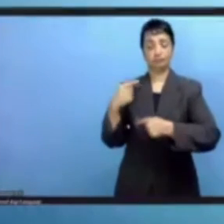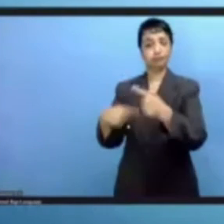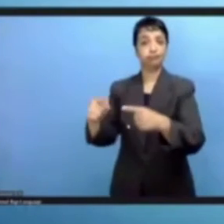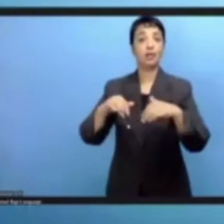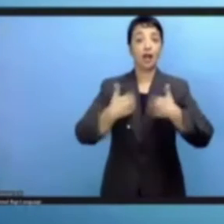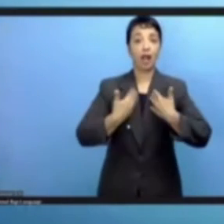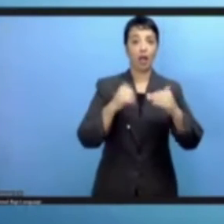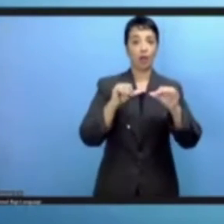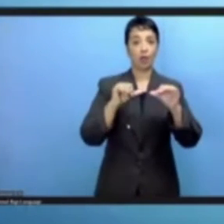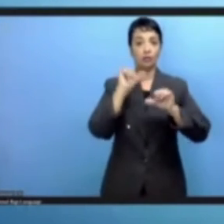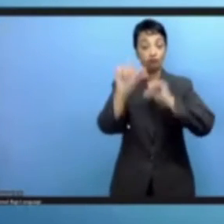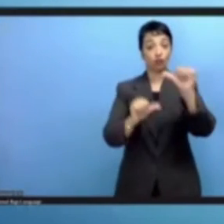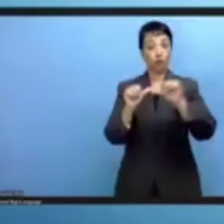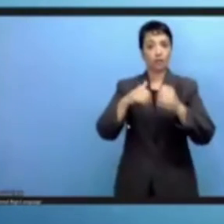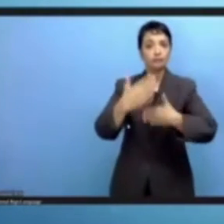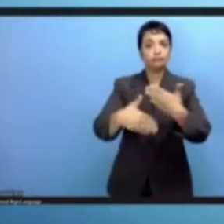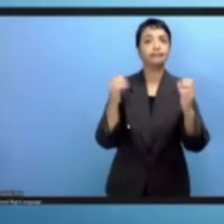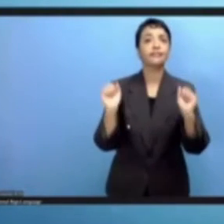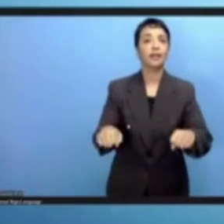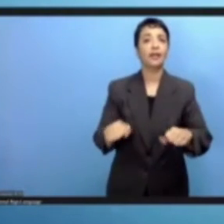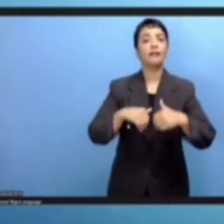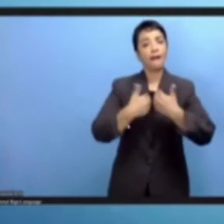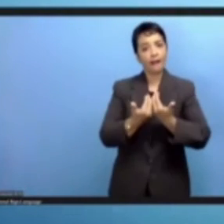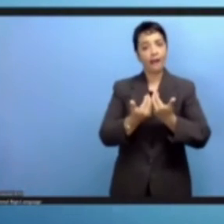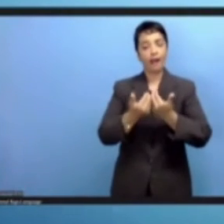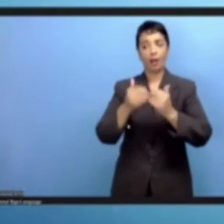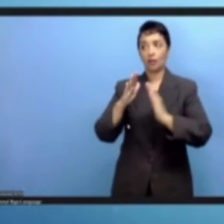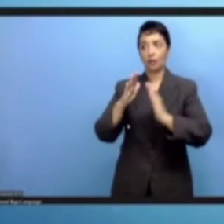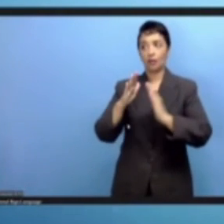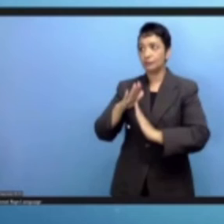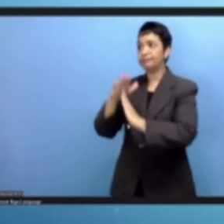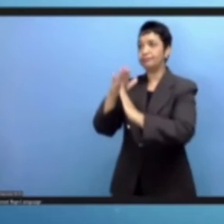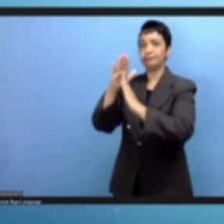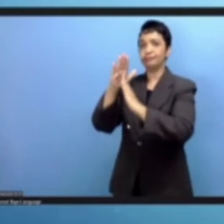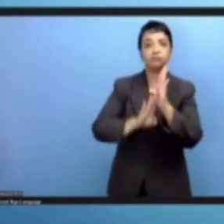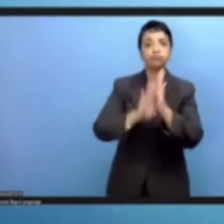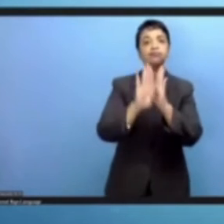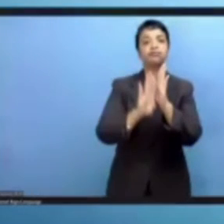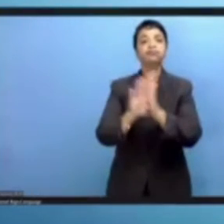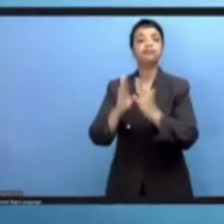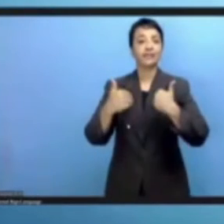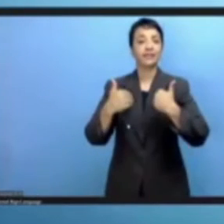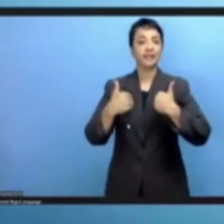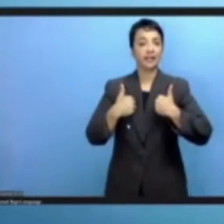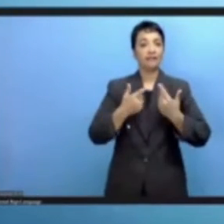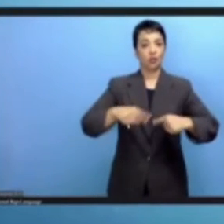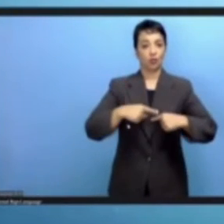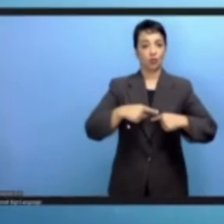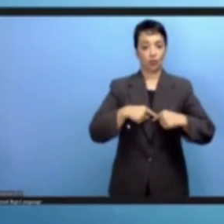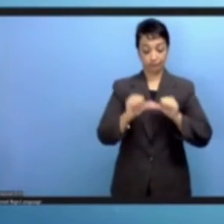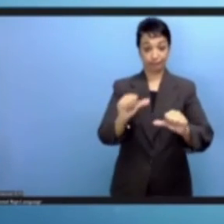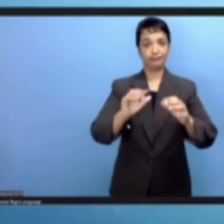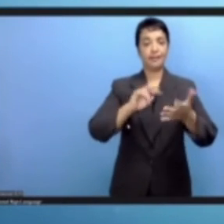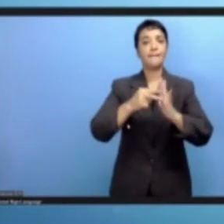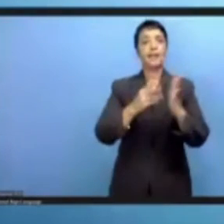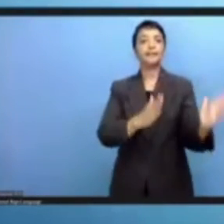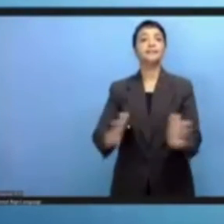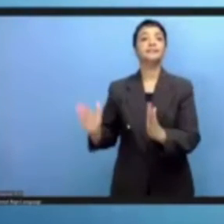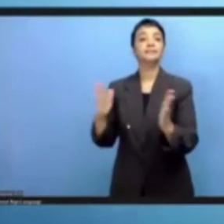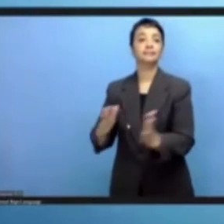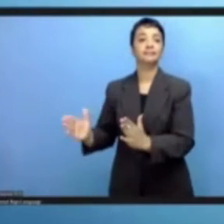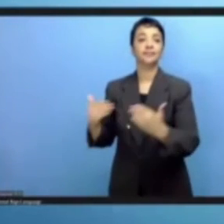de lograr la soberanía plena incrementando la industrialización